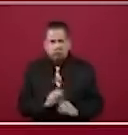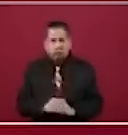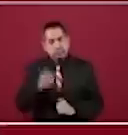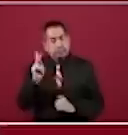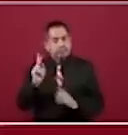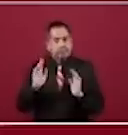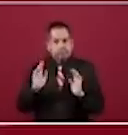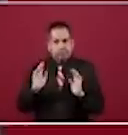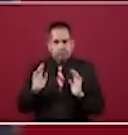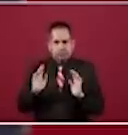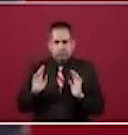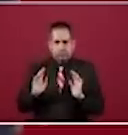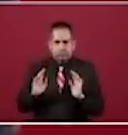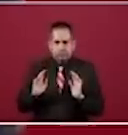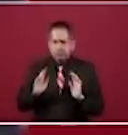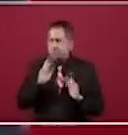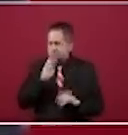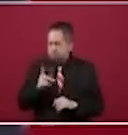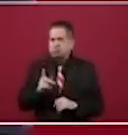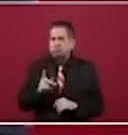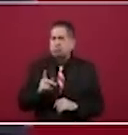pero que se